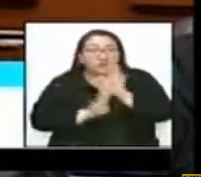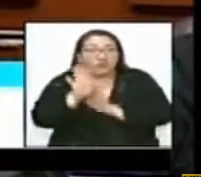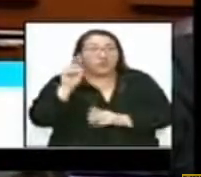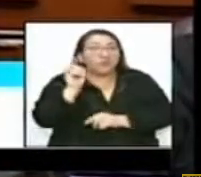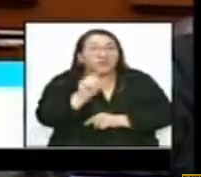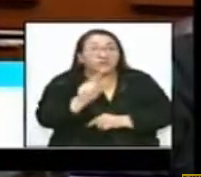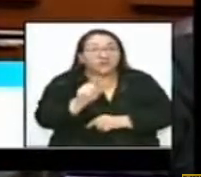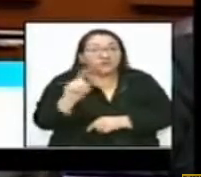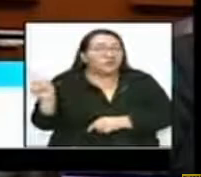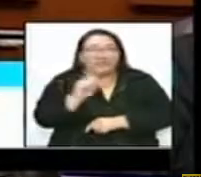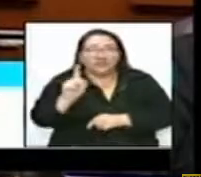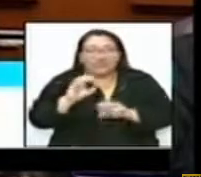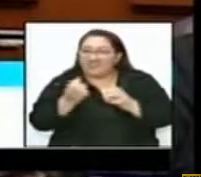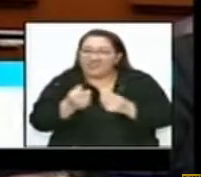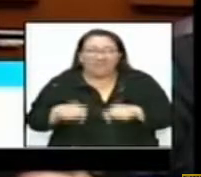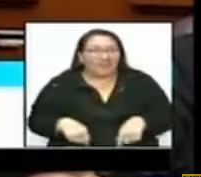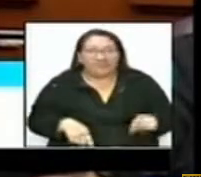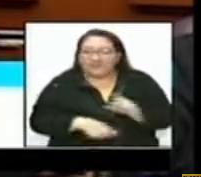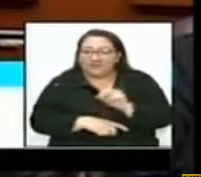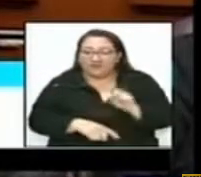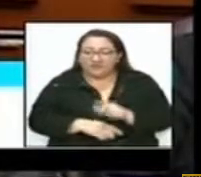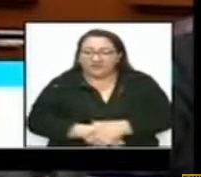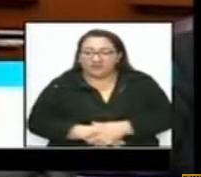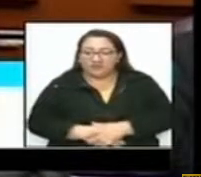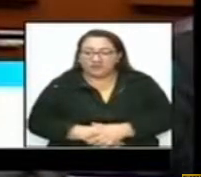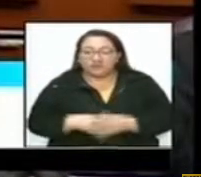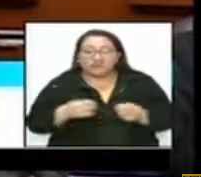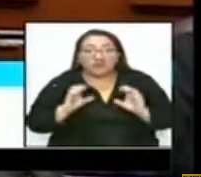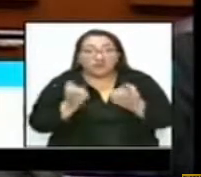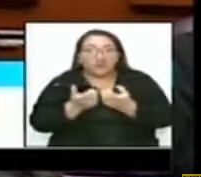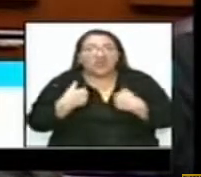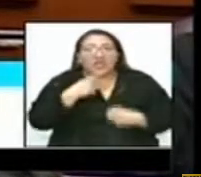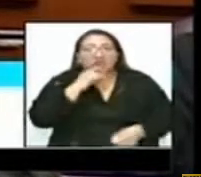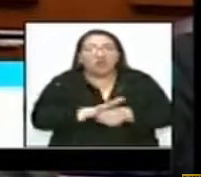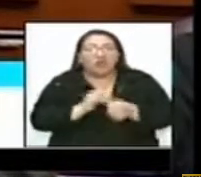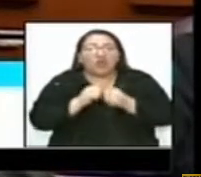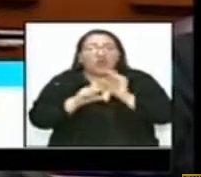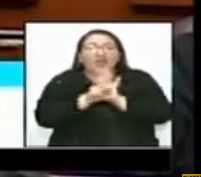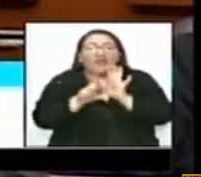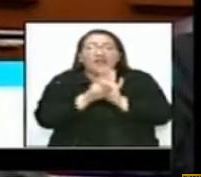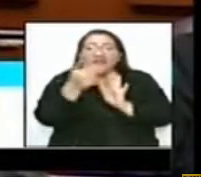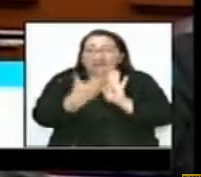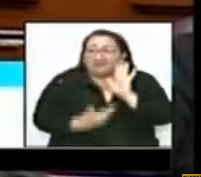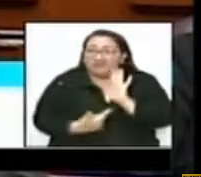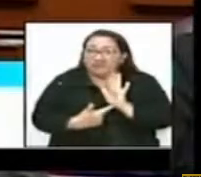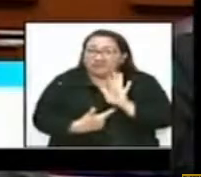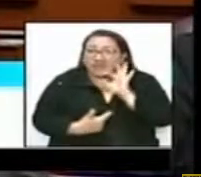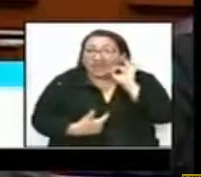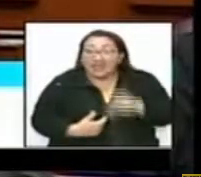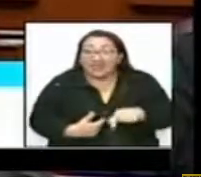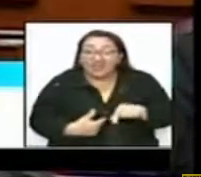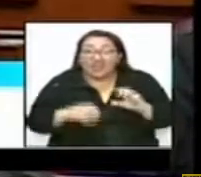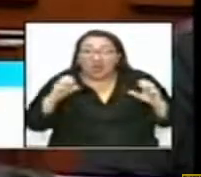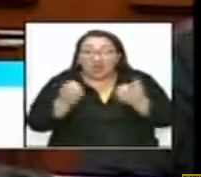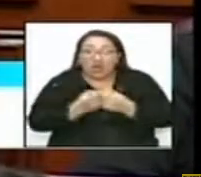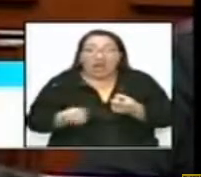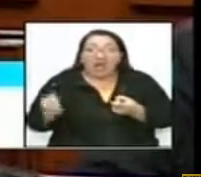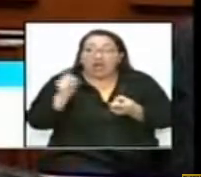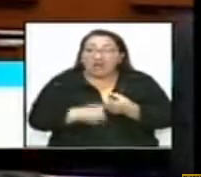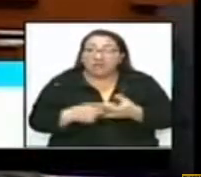no de este congreso porque este congreso tiene que cumplir las leyes y este congreso hasta